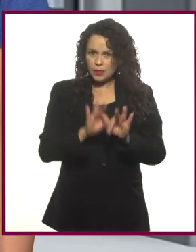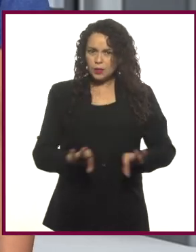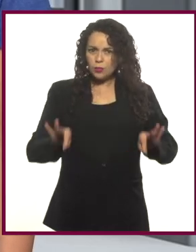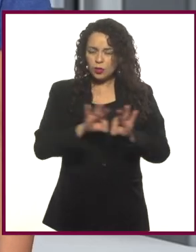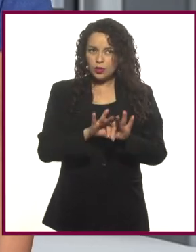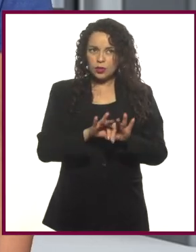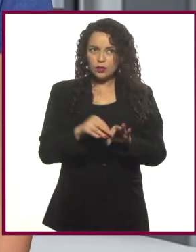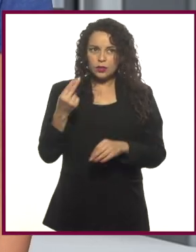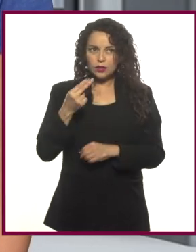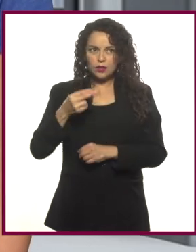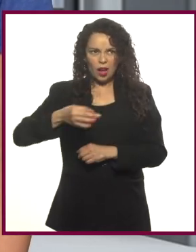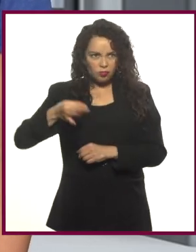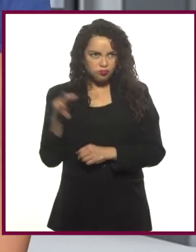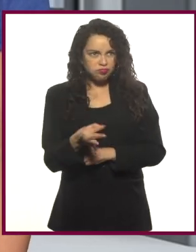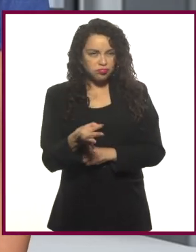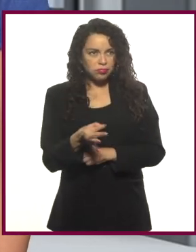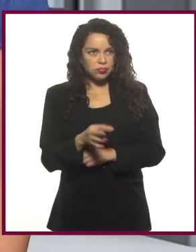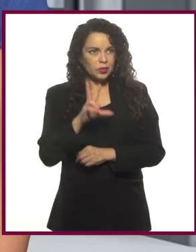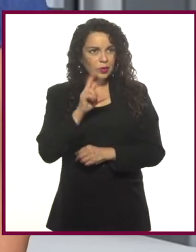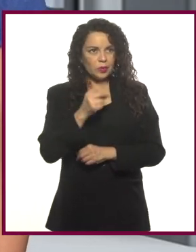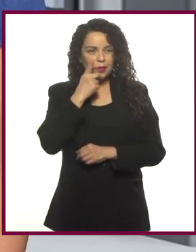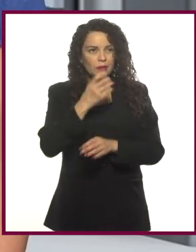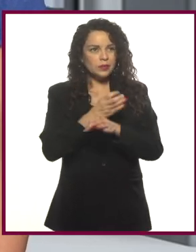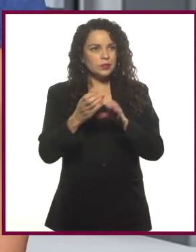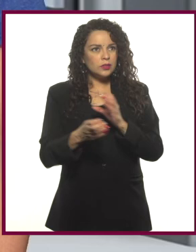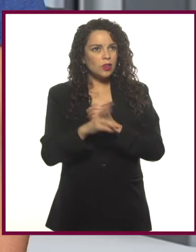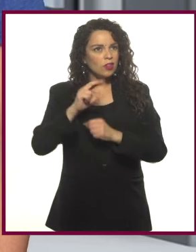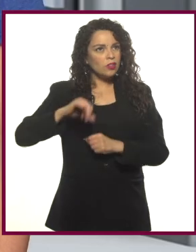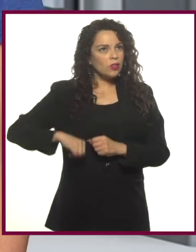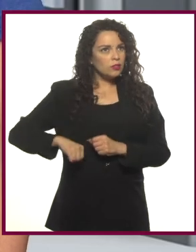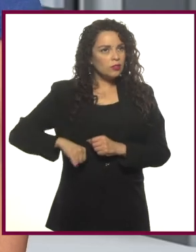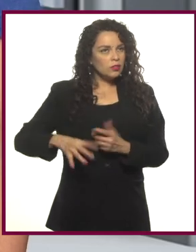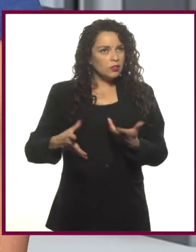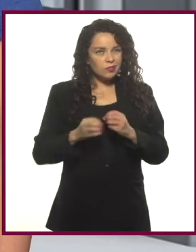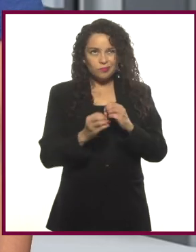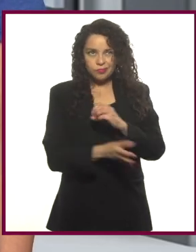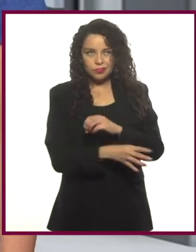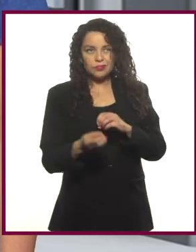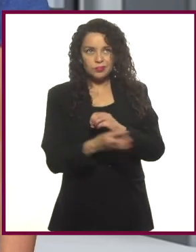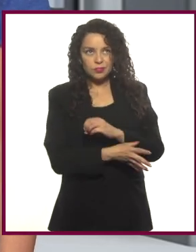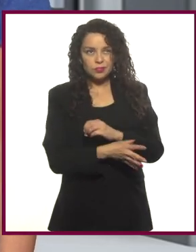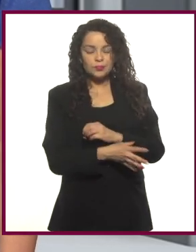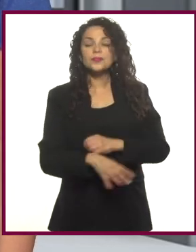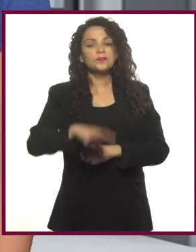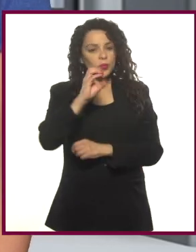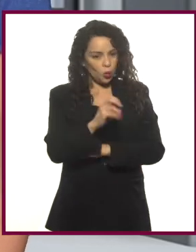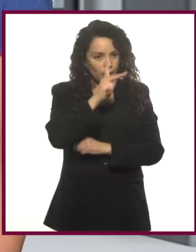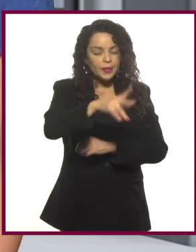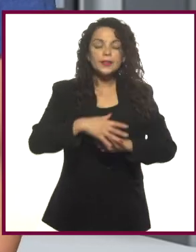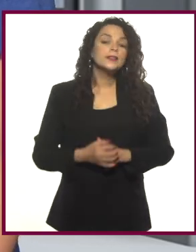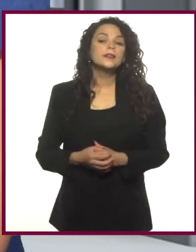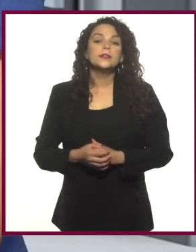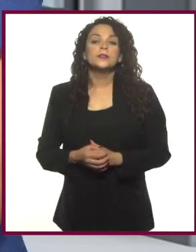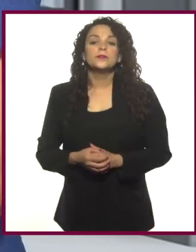importante. Ser eficientes. No decir cosas que no importan ahora tanto. Va.